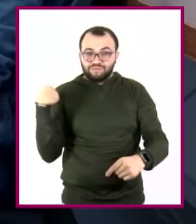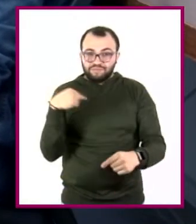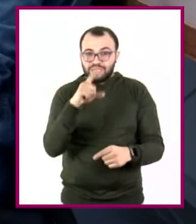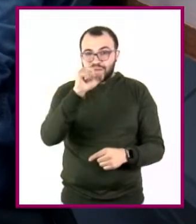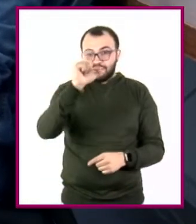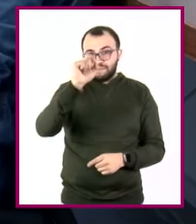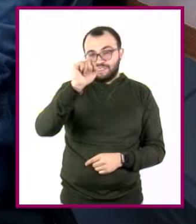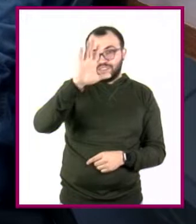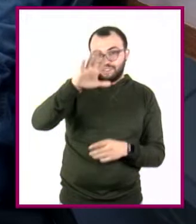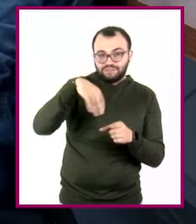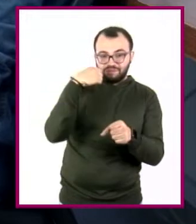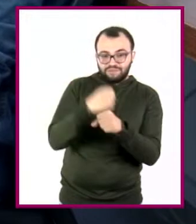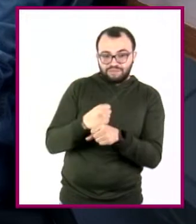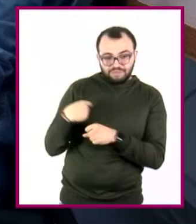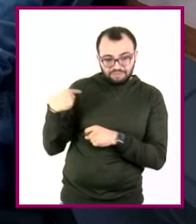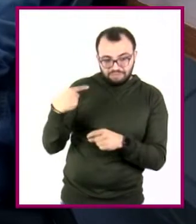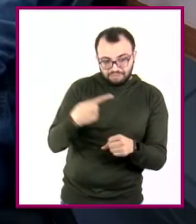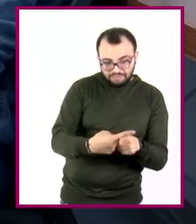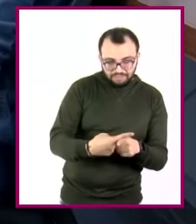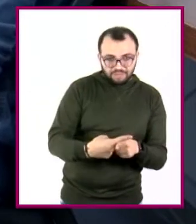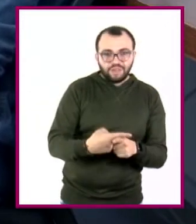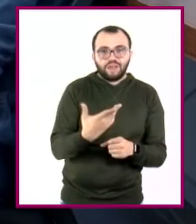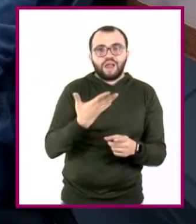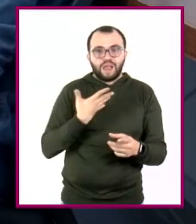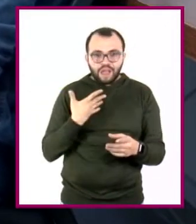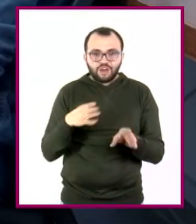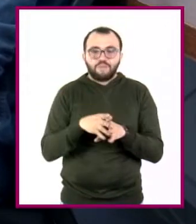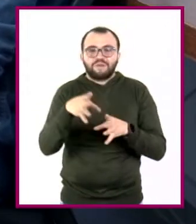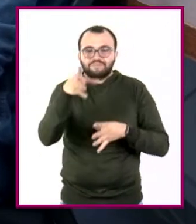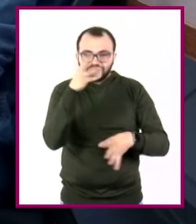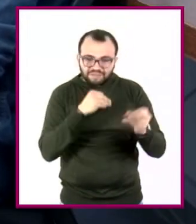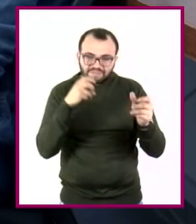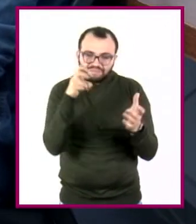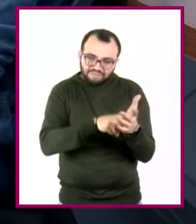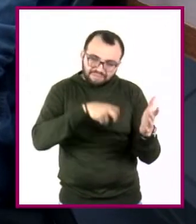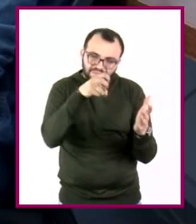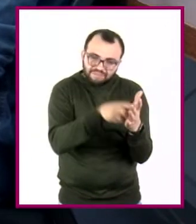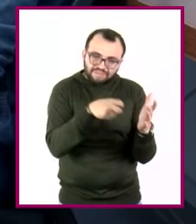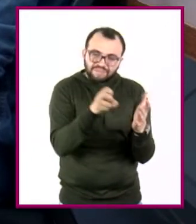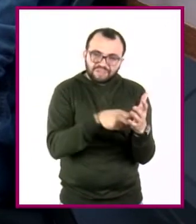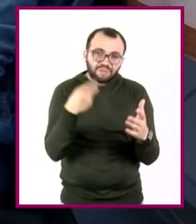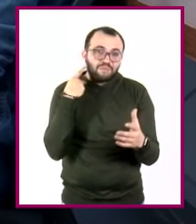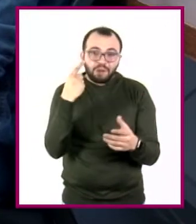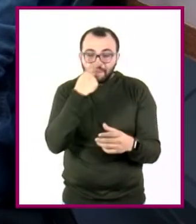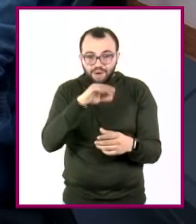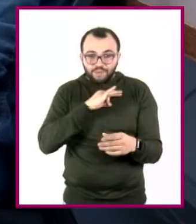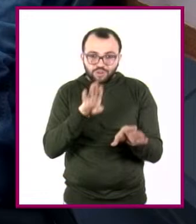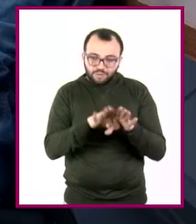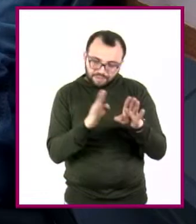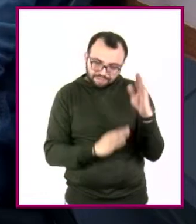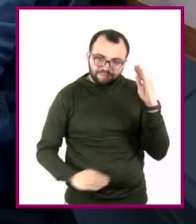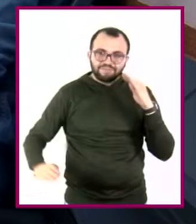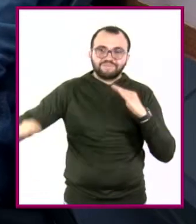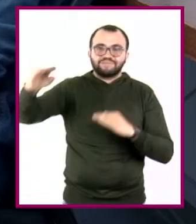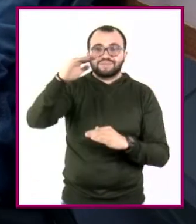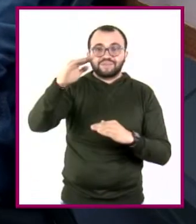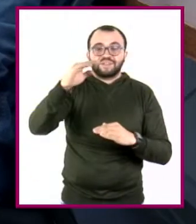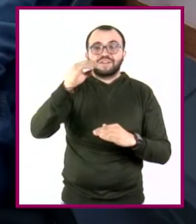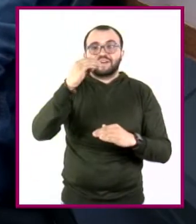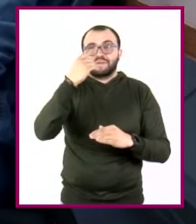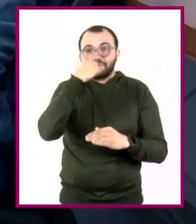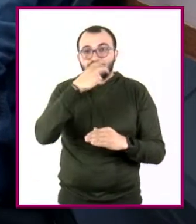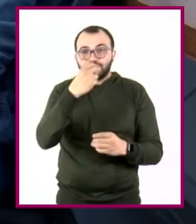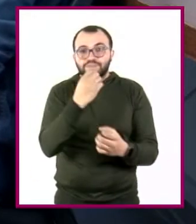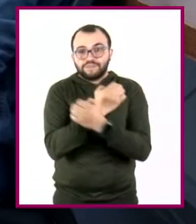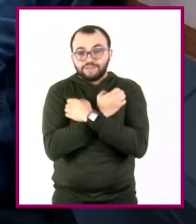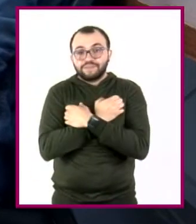los gobiernos han puesto en práctica una serie de políticas educativas con el objetivo de superar los rezagos que padece una parte muy